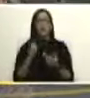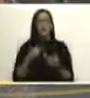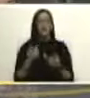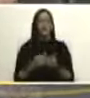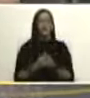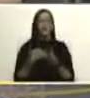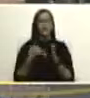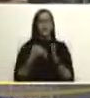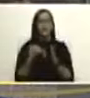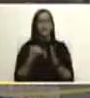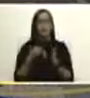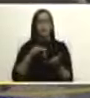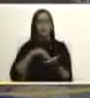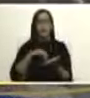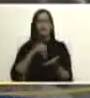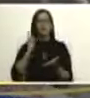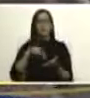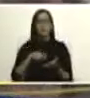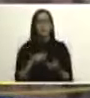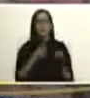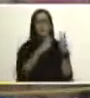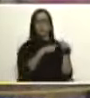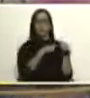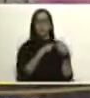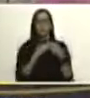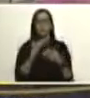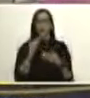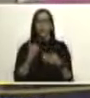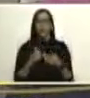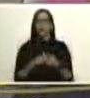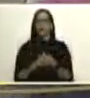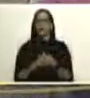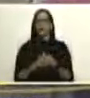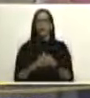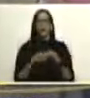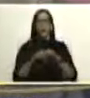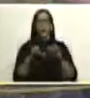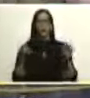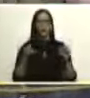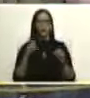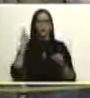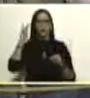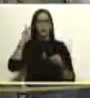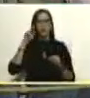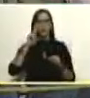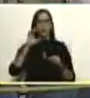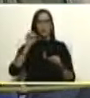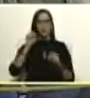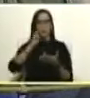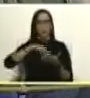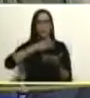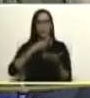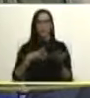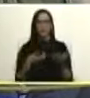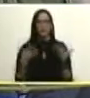que Miranda ha asumido el reto de mejorar la calidad de la educación. Aquí está la profesora Rosa, que es matemática y que nos está acompañando en todo el